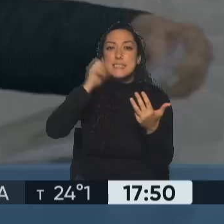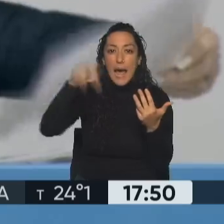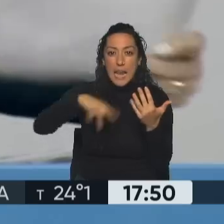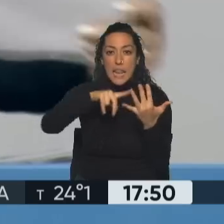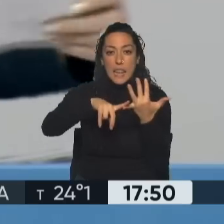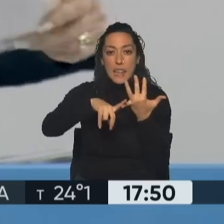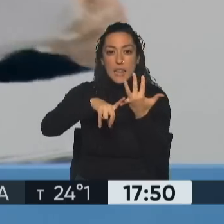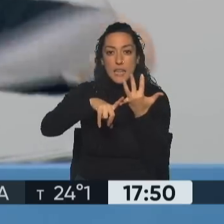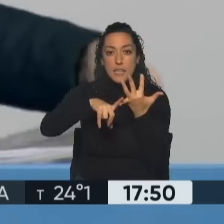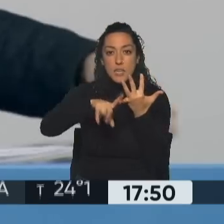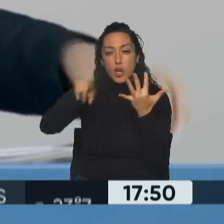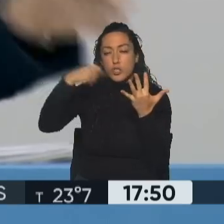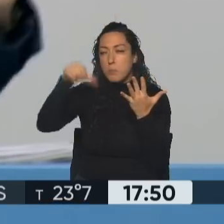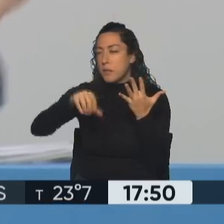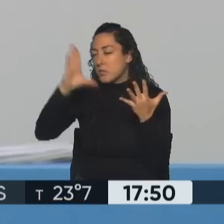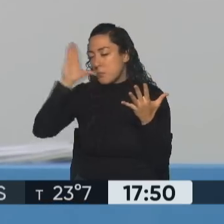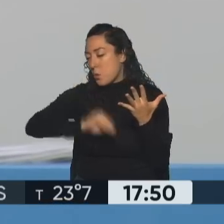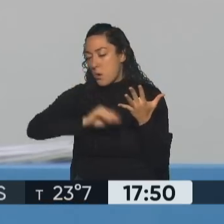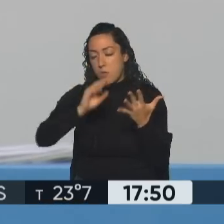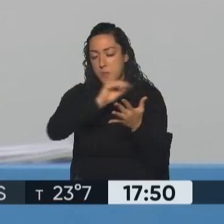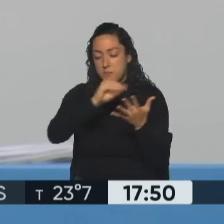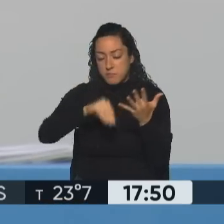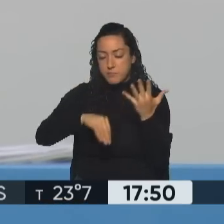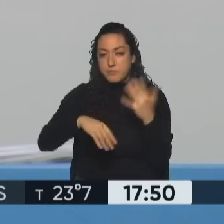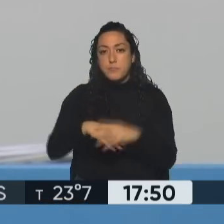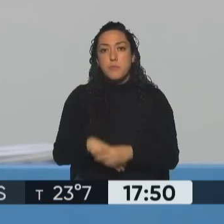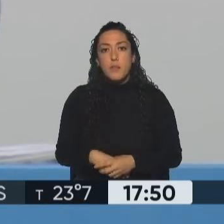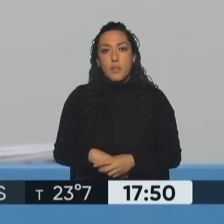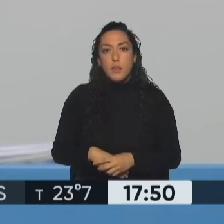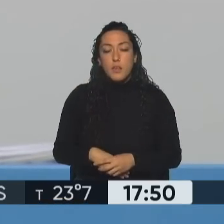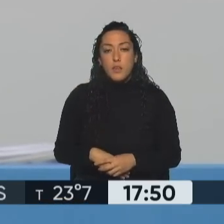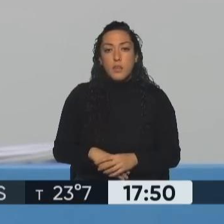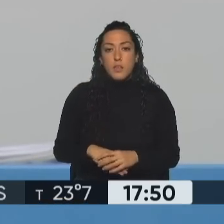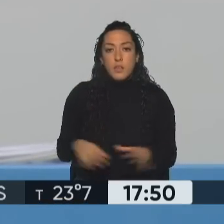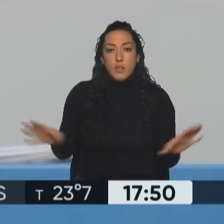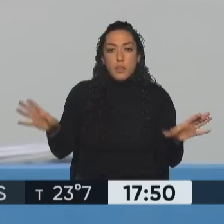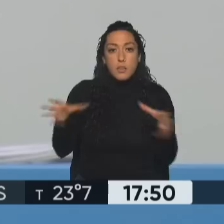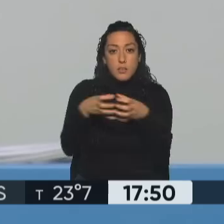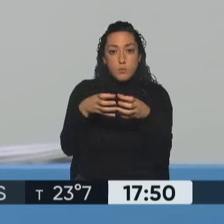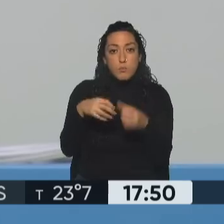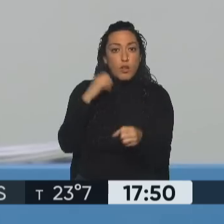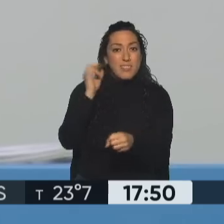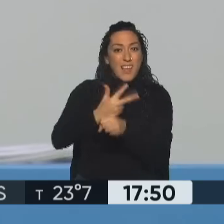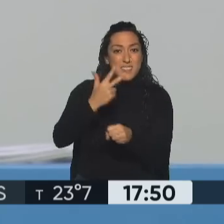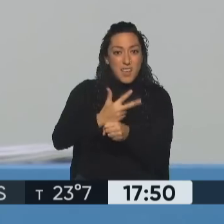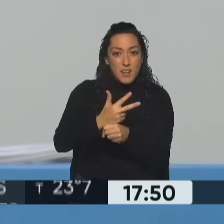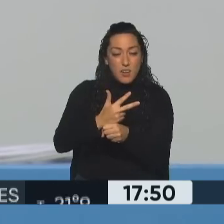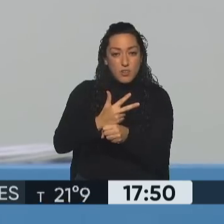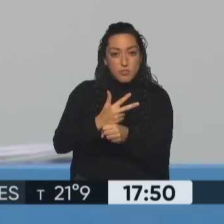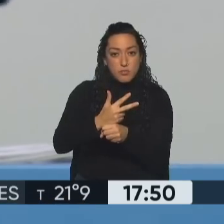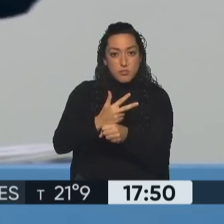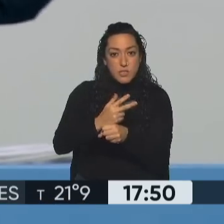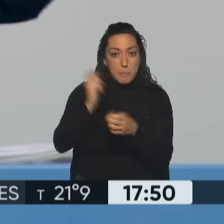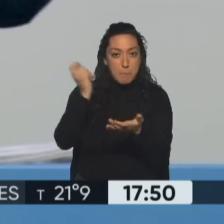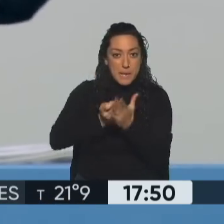otro país más. Pero junto a este podio de